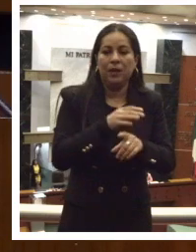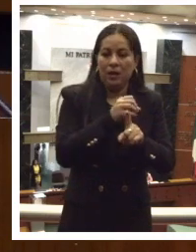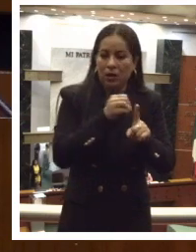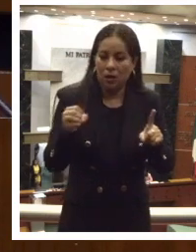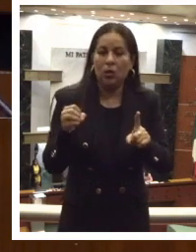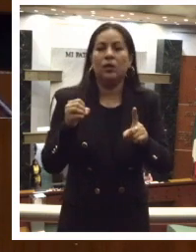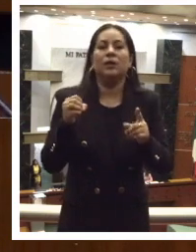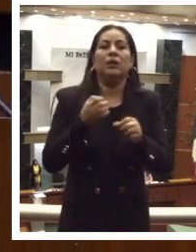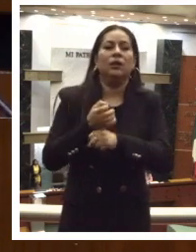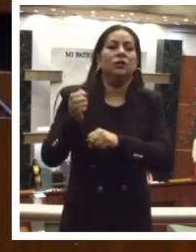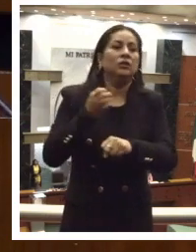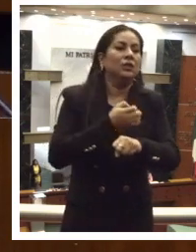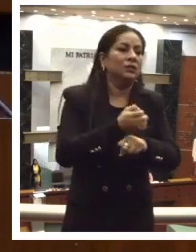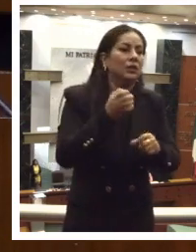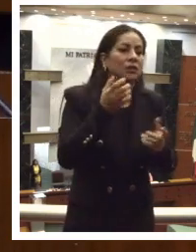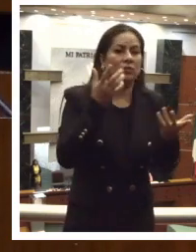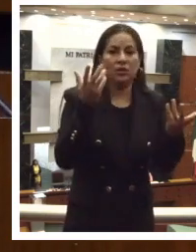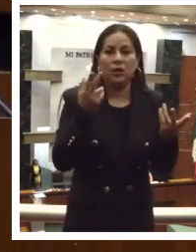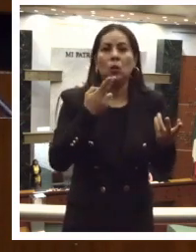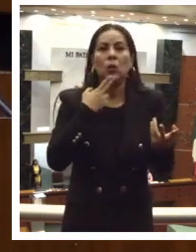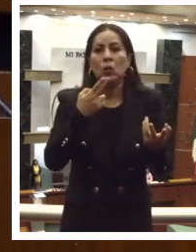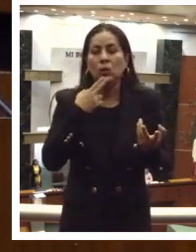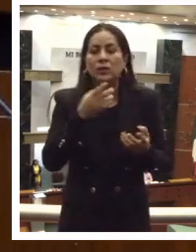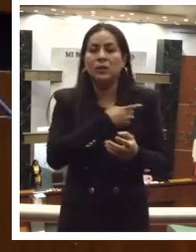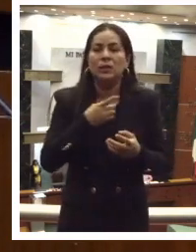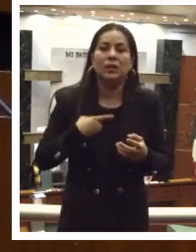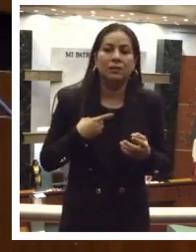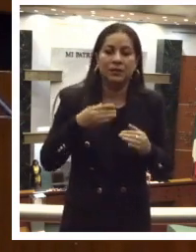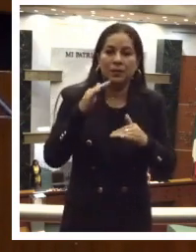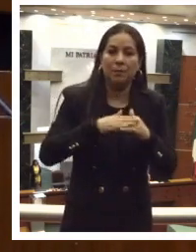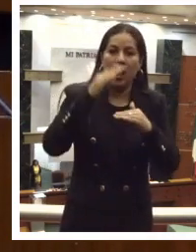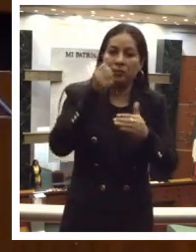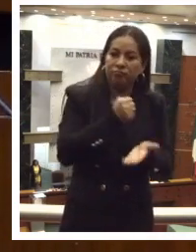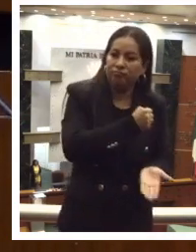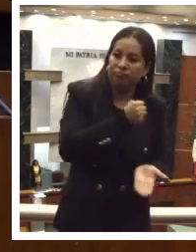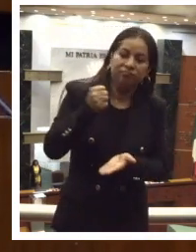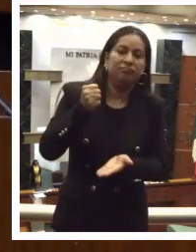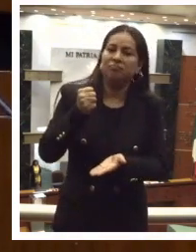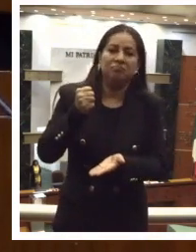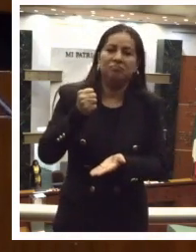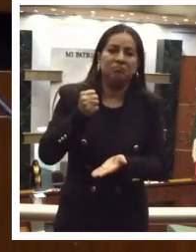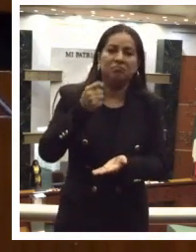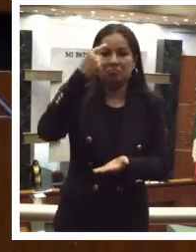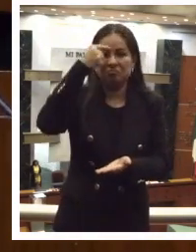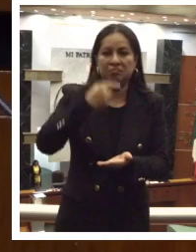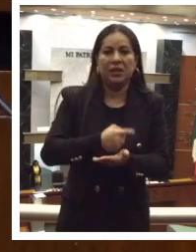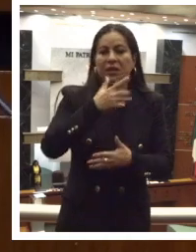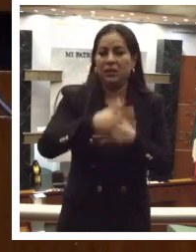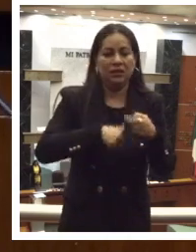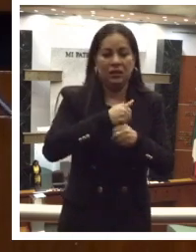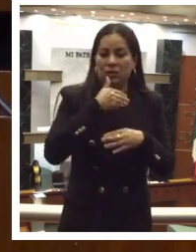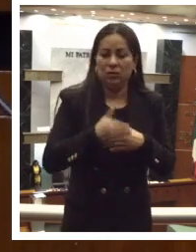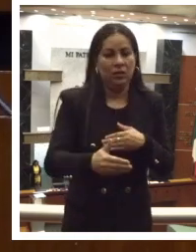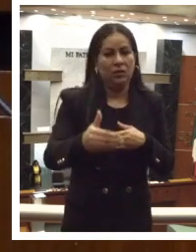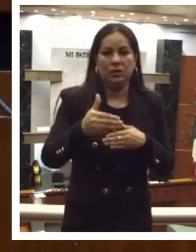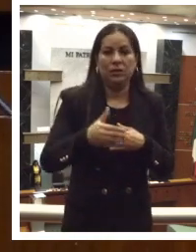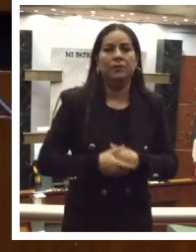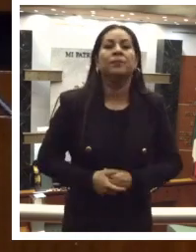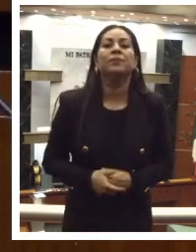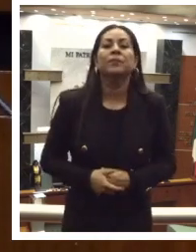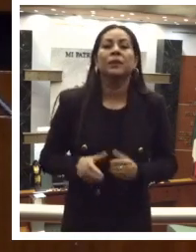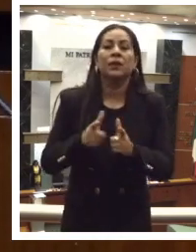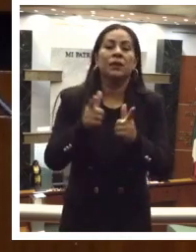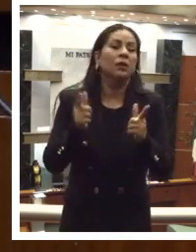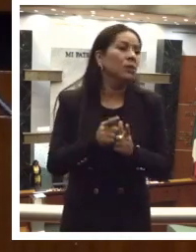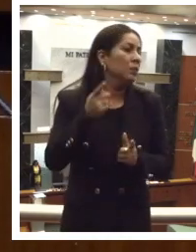organizativa de las entidades ejecutoras. Esto se debe hacer sin aumentar el presupuesto asignado para el presente ejercicio fiscal. En el